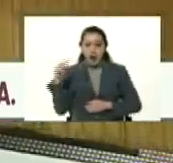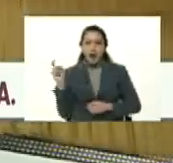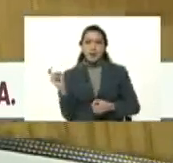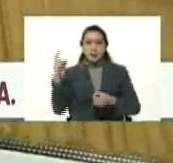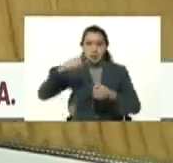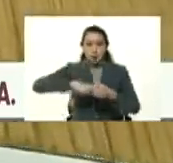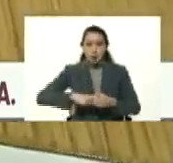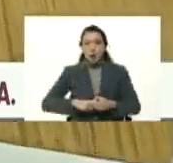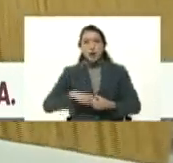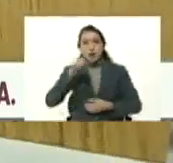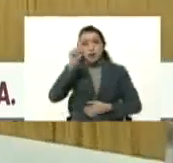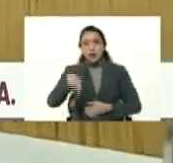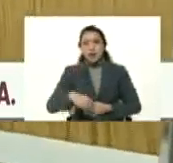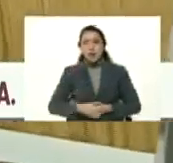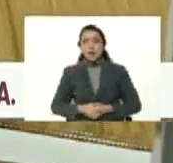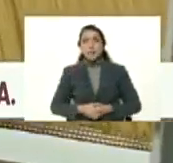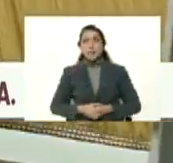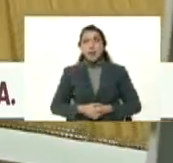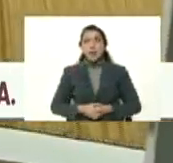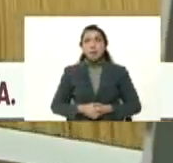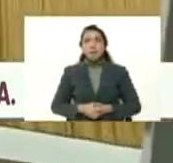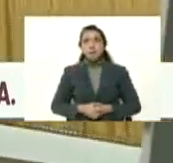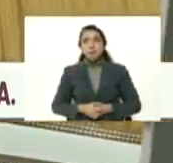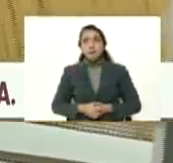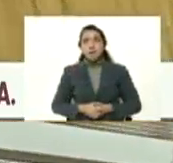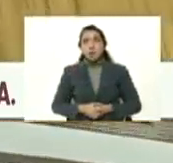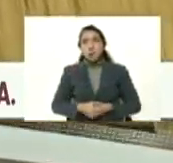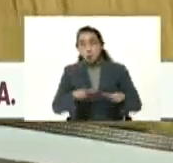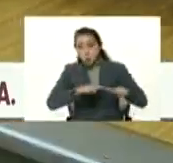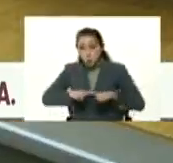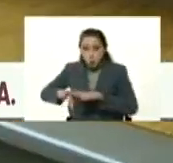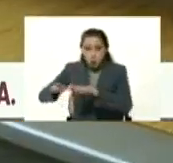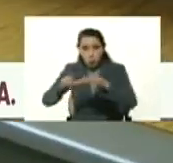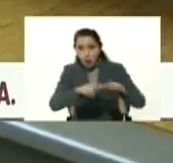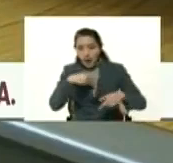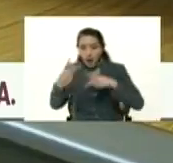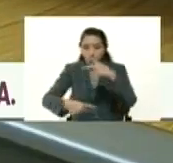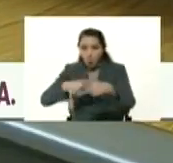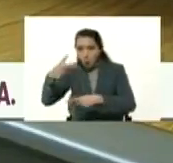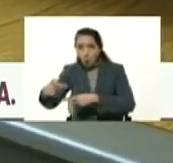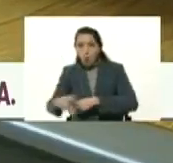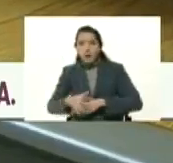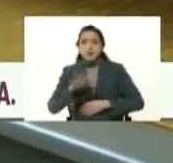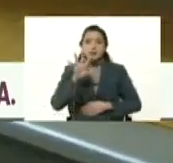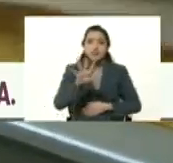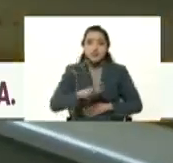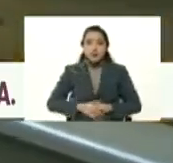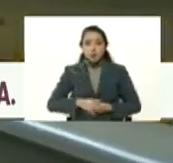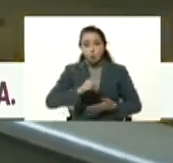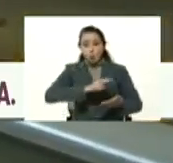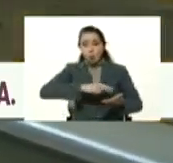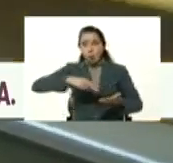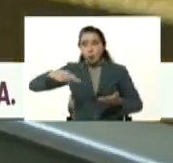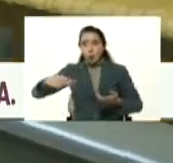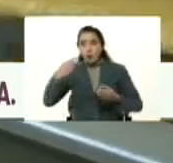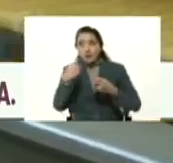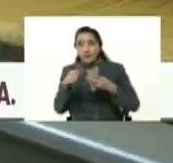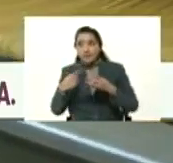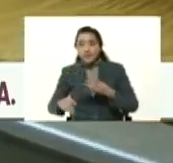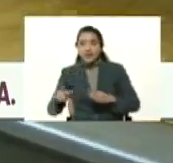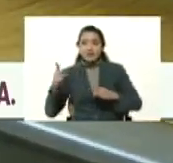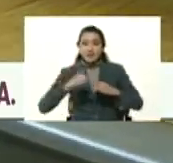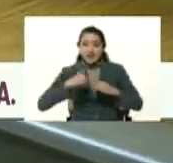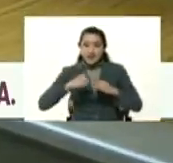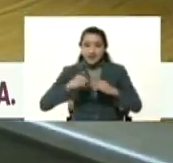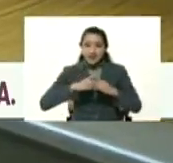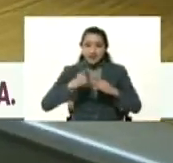5 unidades de producción, las cuales son 2 líneas de pasta corta, la puede ver en este momento,